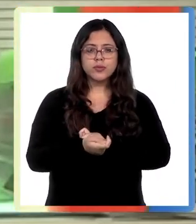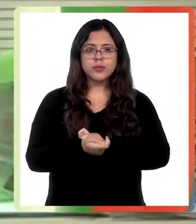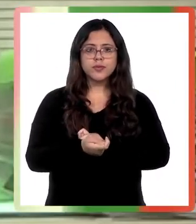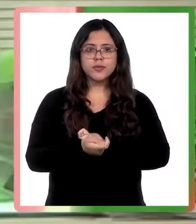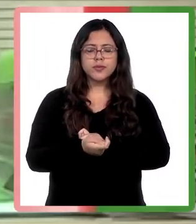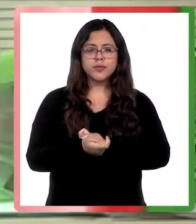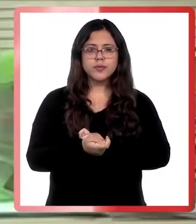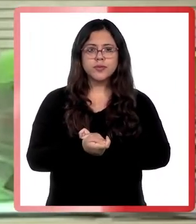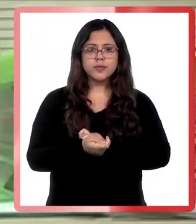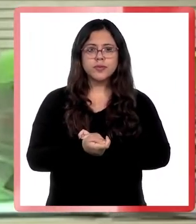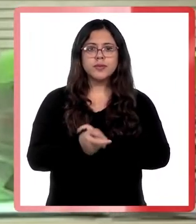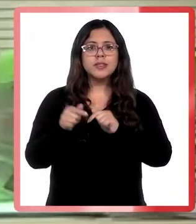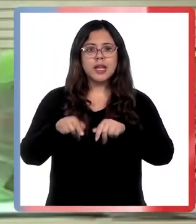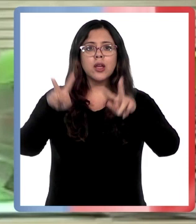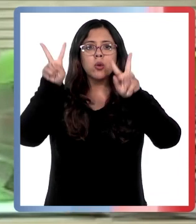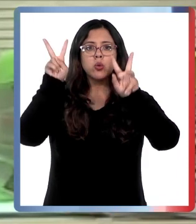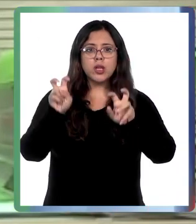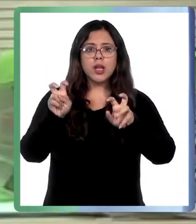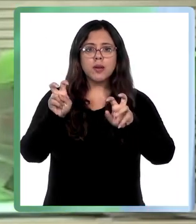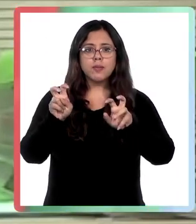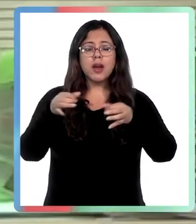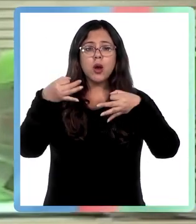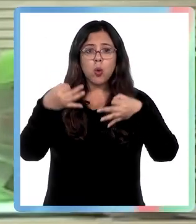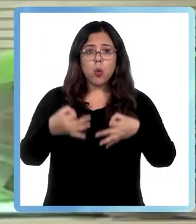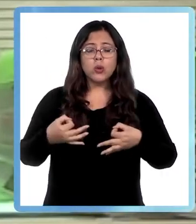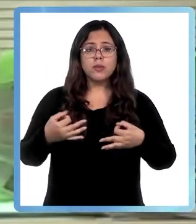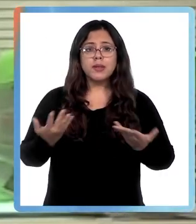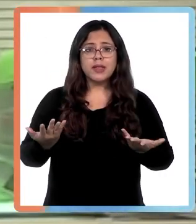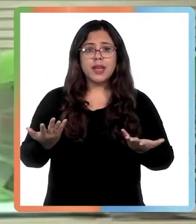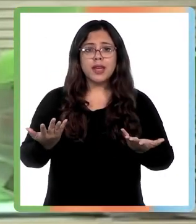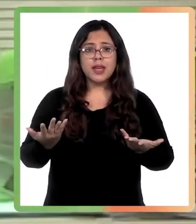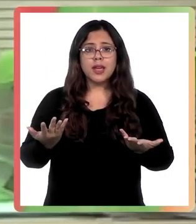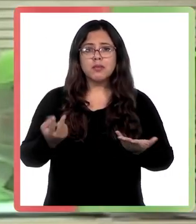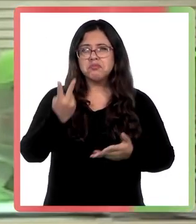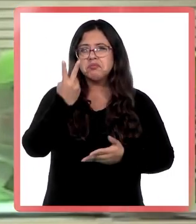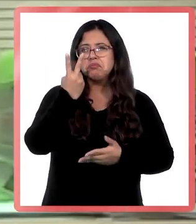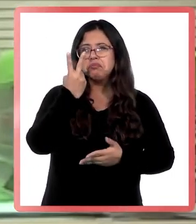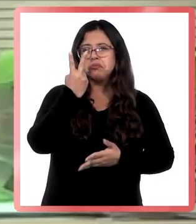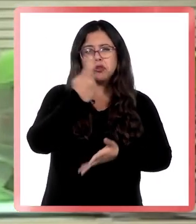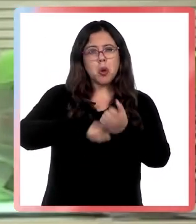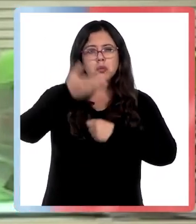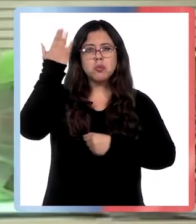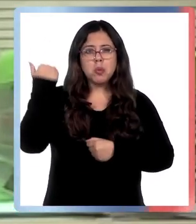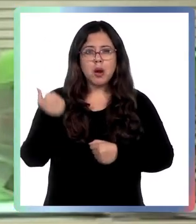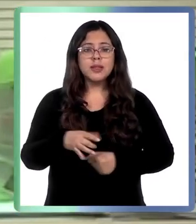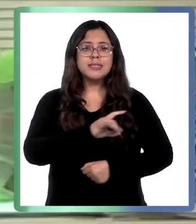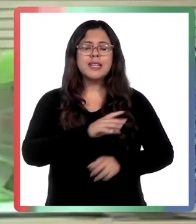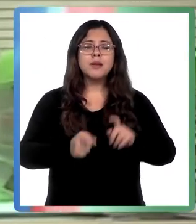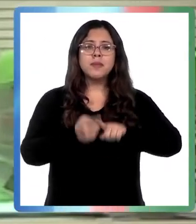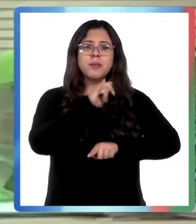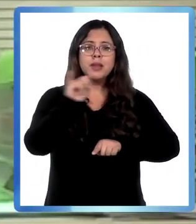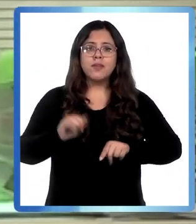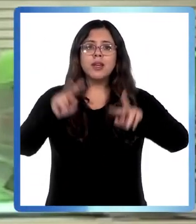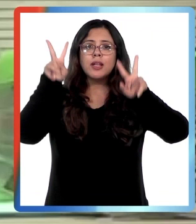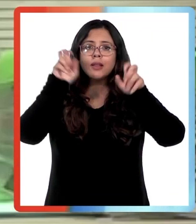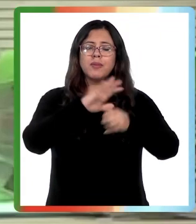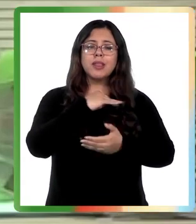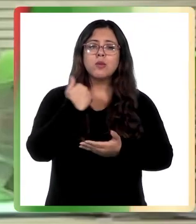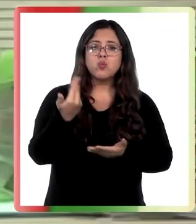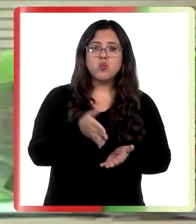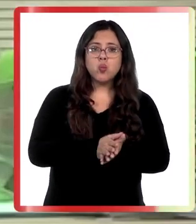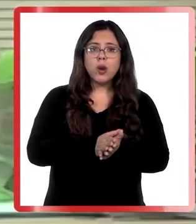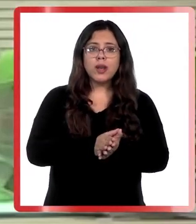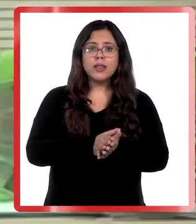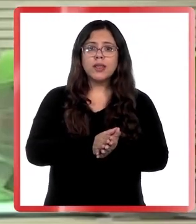¿sí? Y una de las cosas que pasó en el último año o 2 años es que en Chile por primera vez las causas